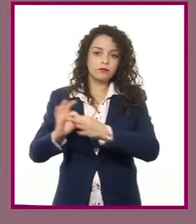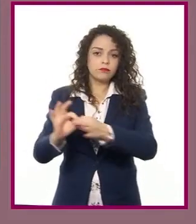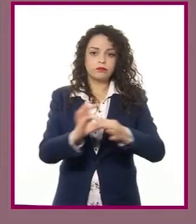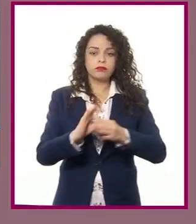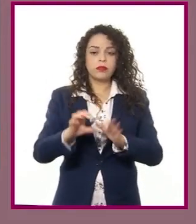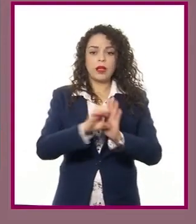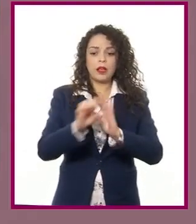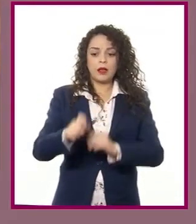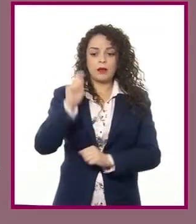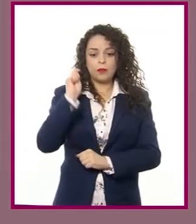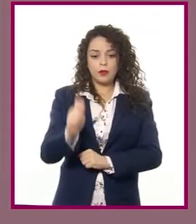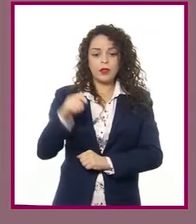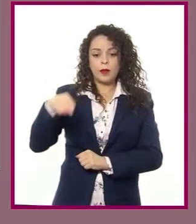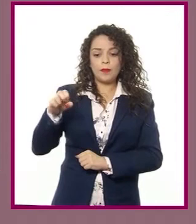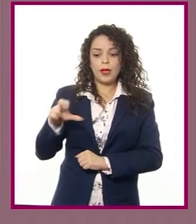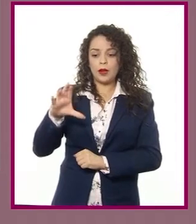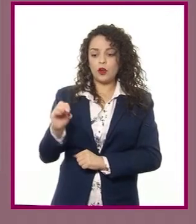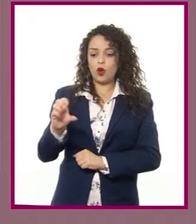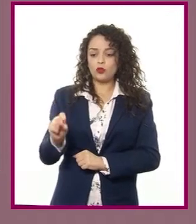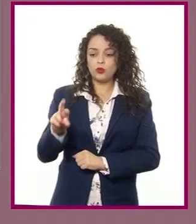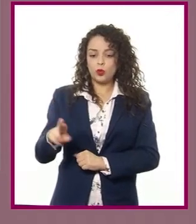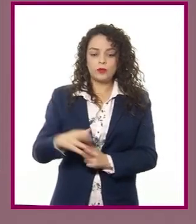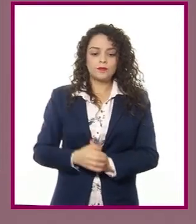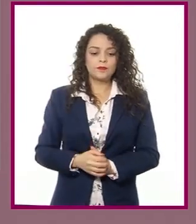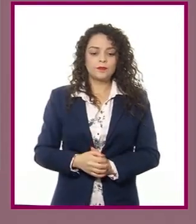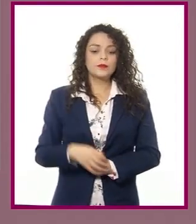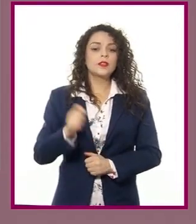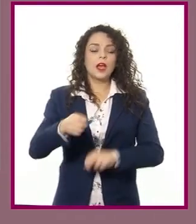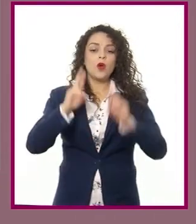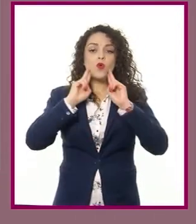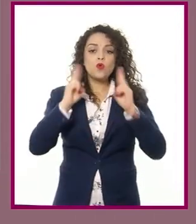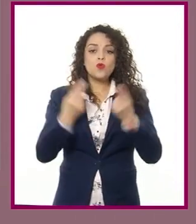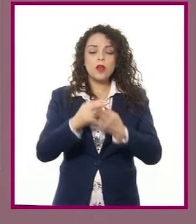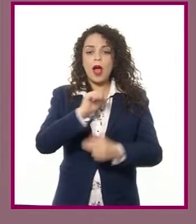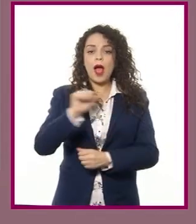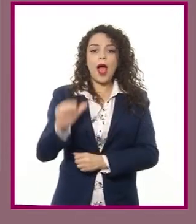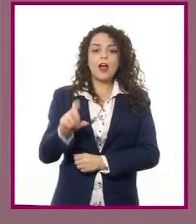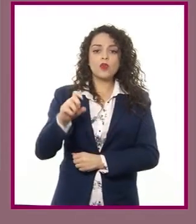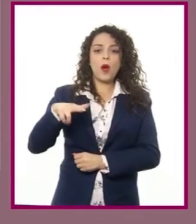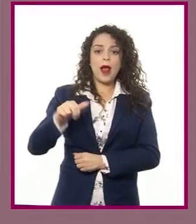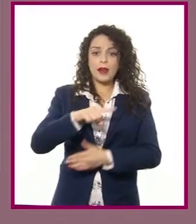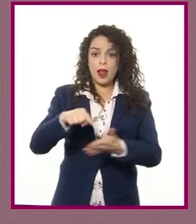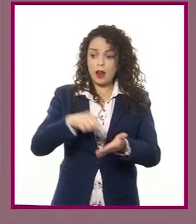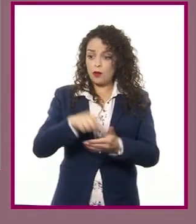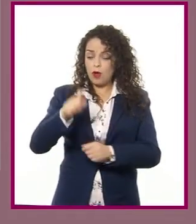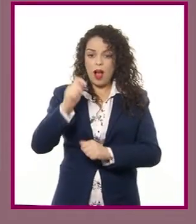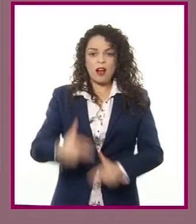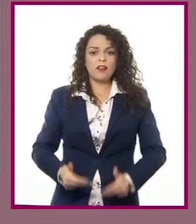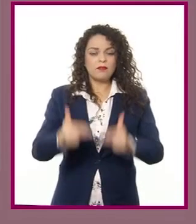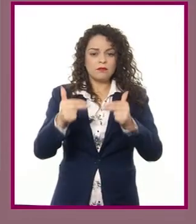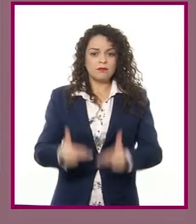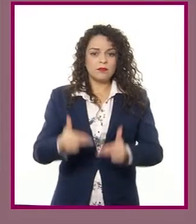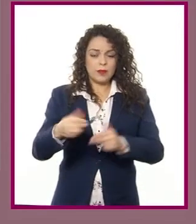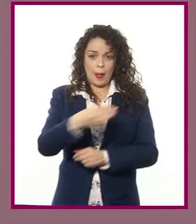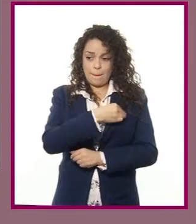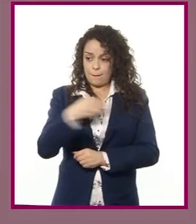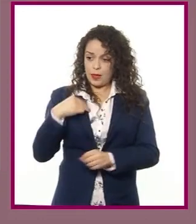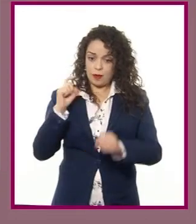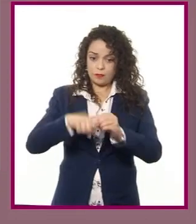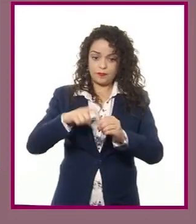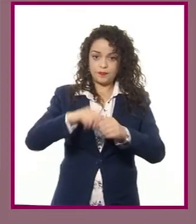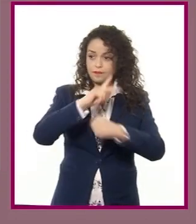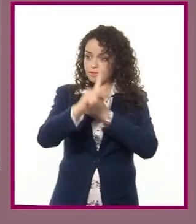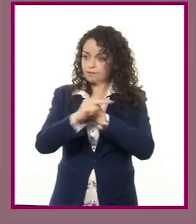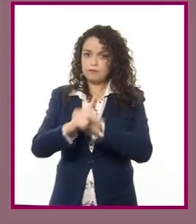Mercado Común del Sur. Uniones aduaneras. Son zonas de libre comercio donde los bienes de los países miembros transitan